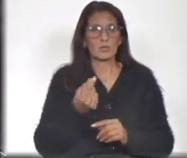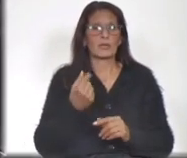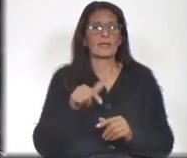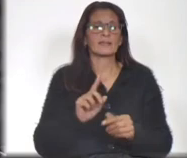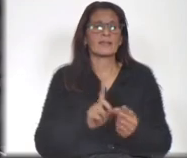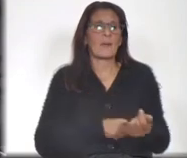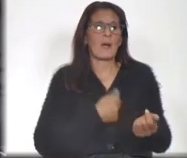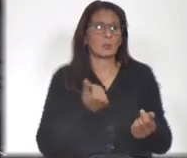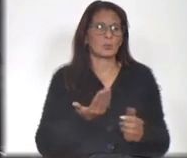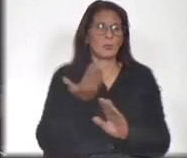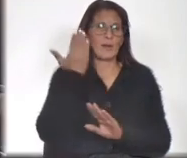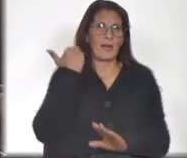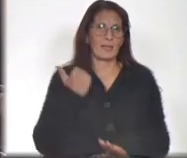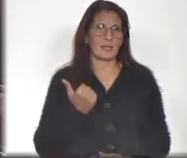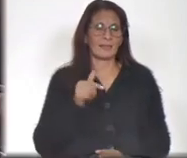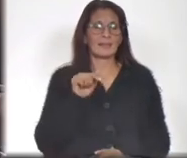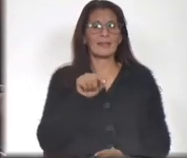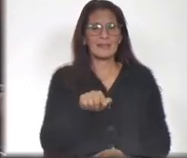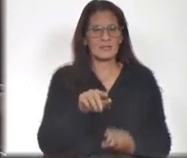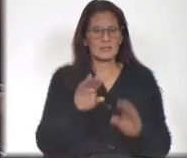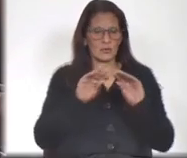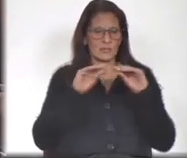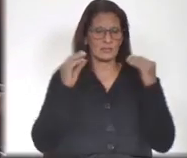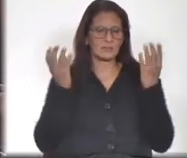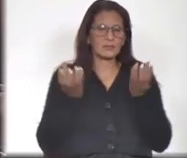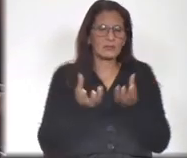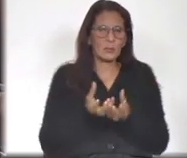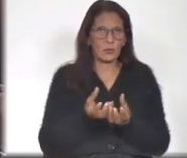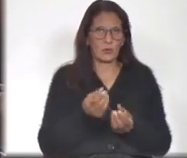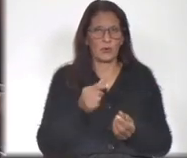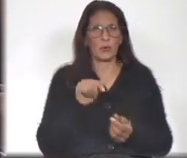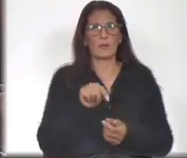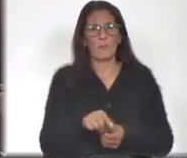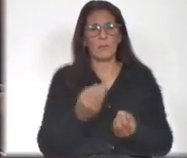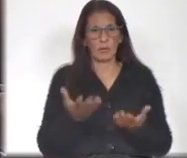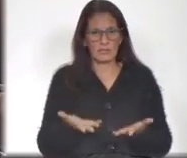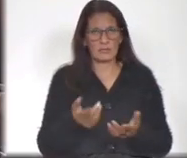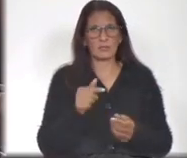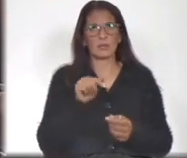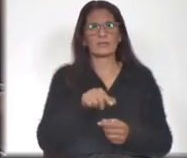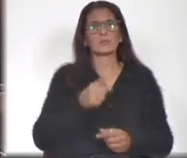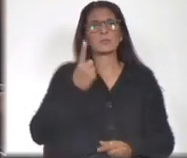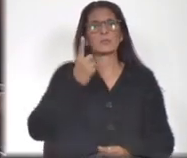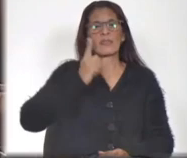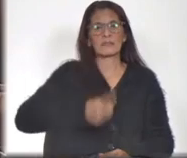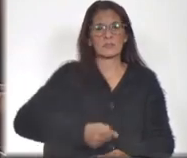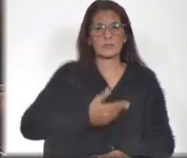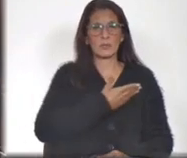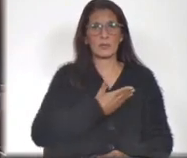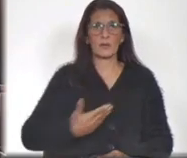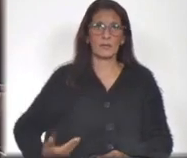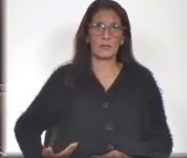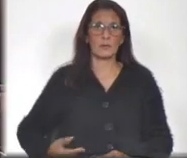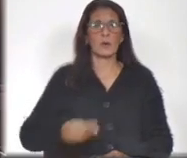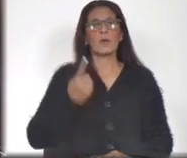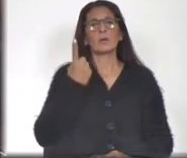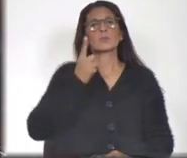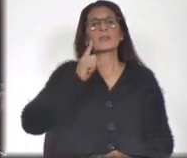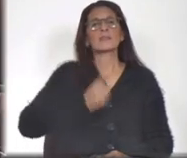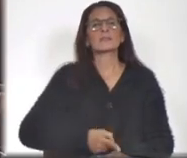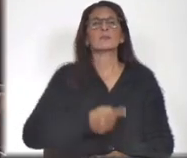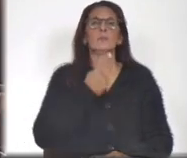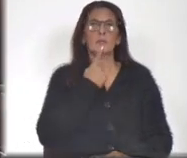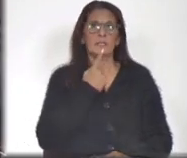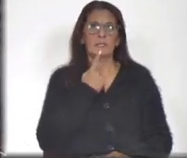estaban acostumbrados. Ese es el contexto en el cual se da este hecho, que es una decisión de gobierno y que es un hecho político, que es